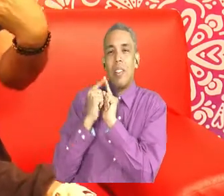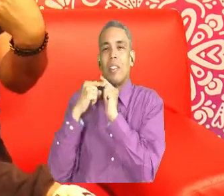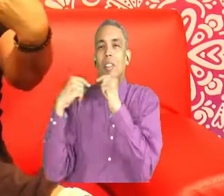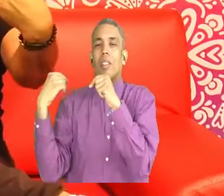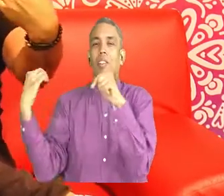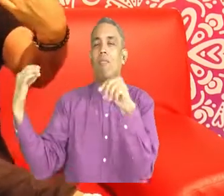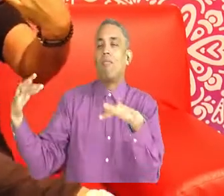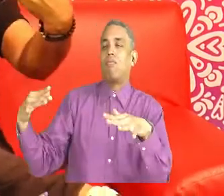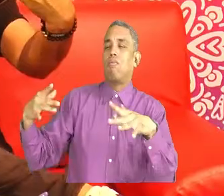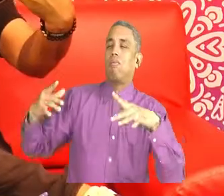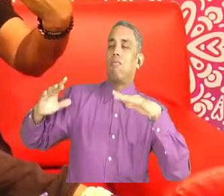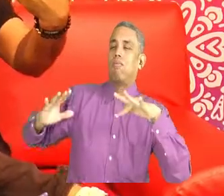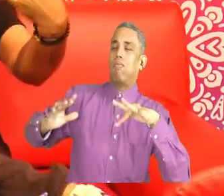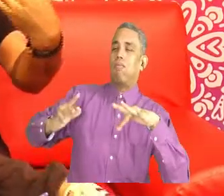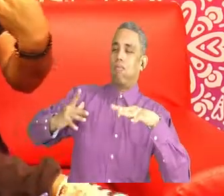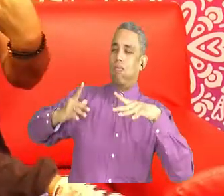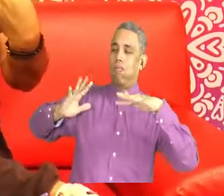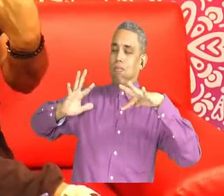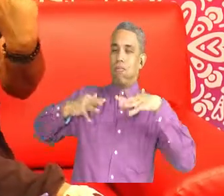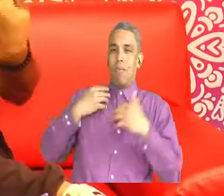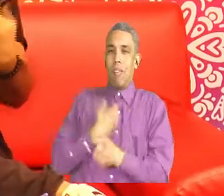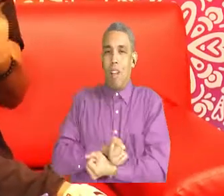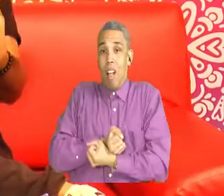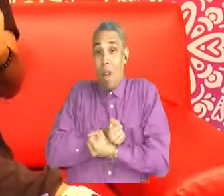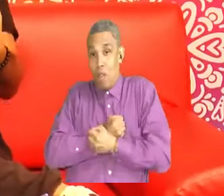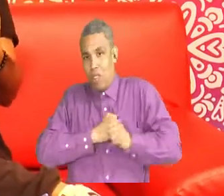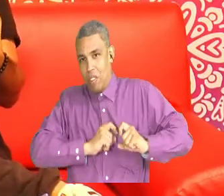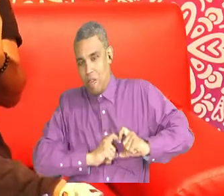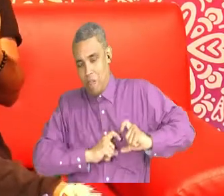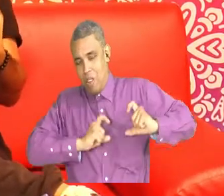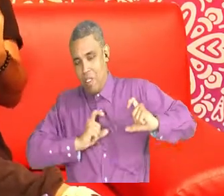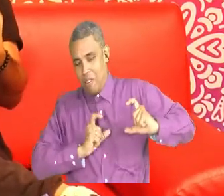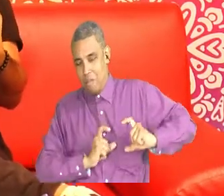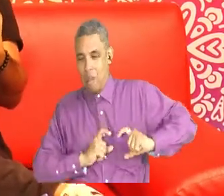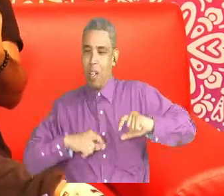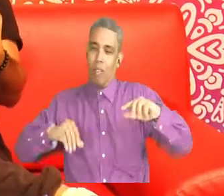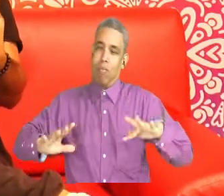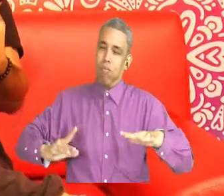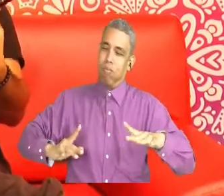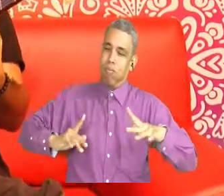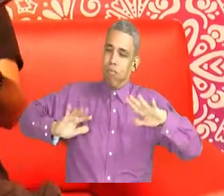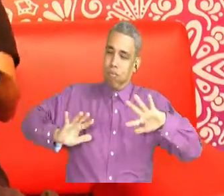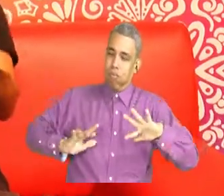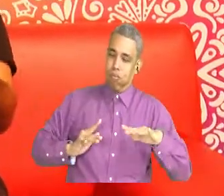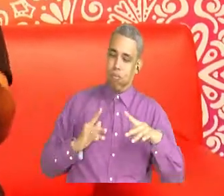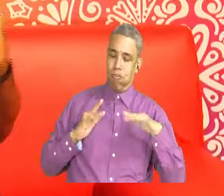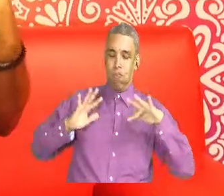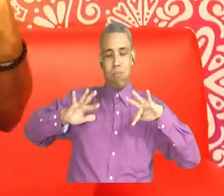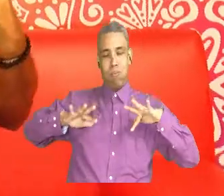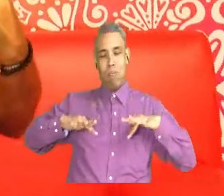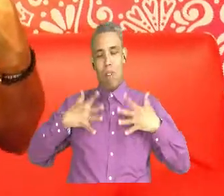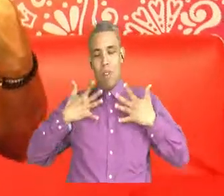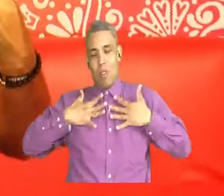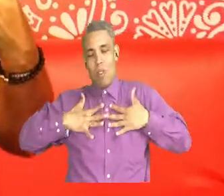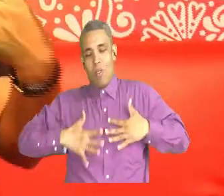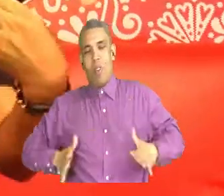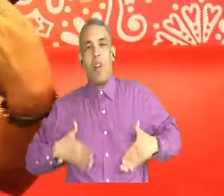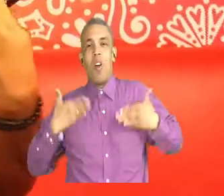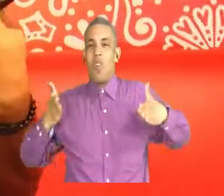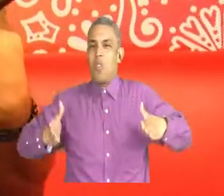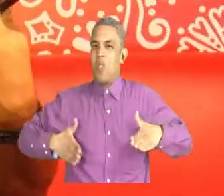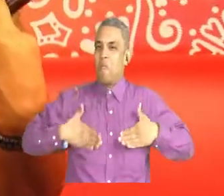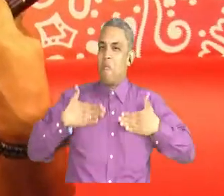que el amor de mi vida, eres el motivo de mis alegrías. Cuando estoy contigo no